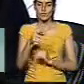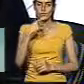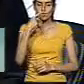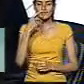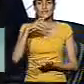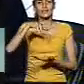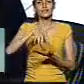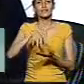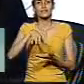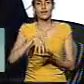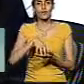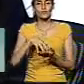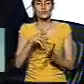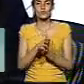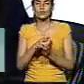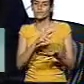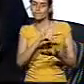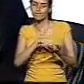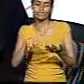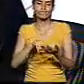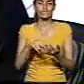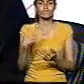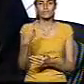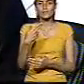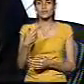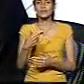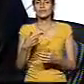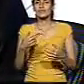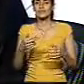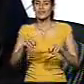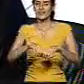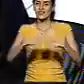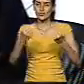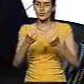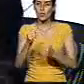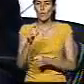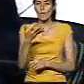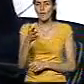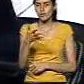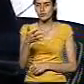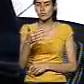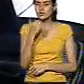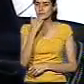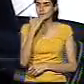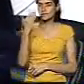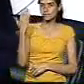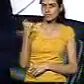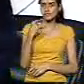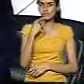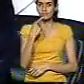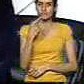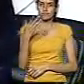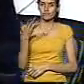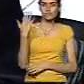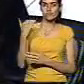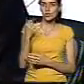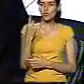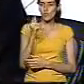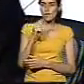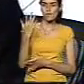política de Estado en materia de desarme, se han destruido aproximadamente y recientemente, mejor dicho, hace menos de